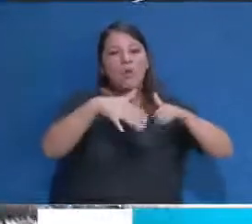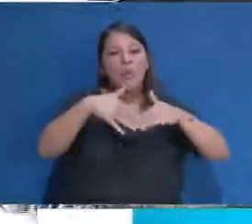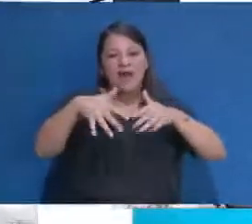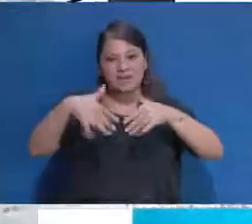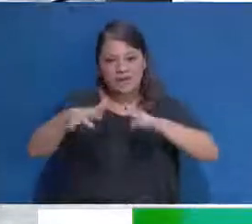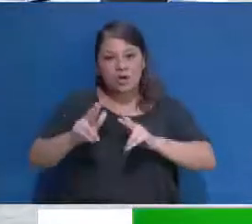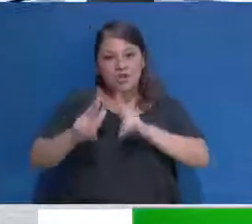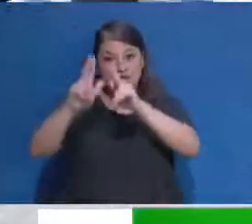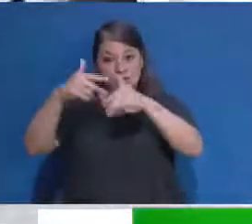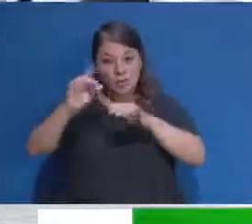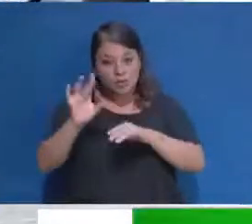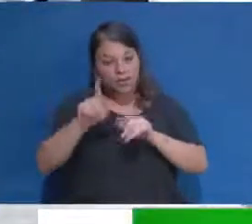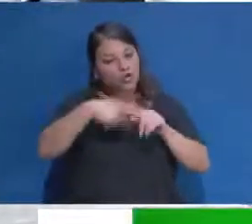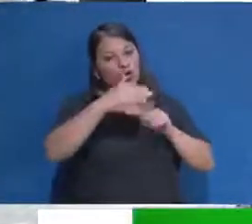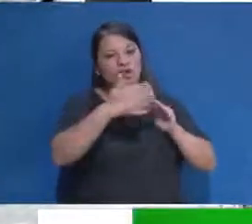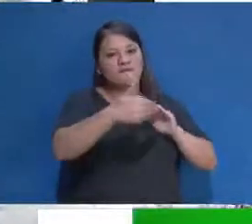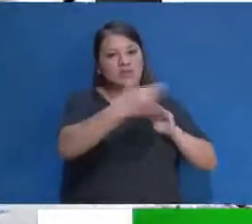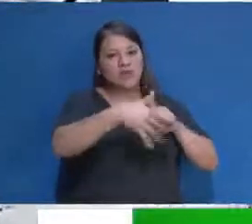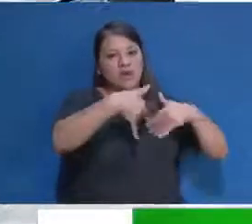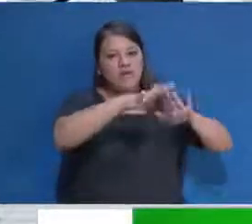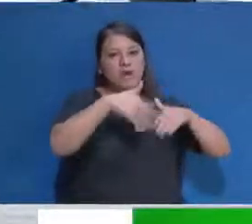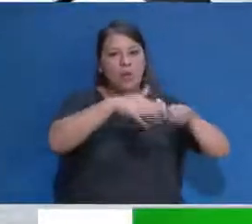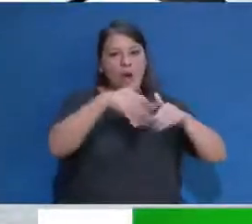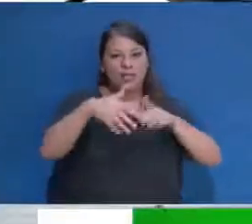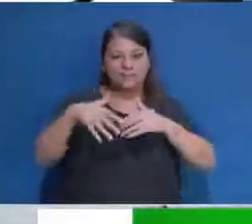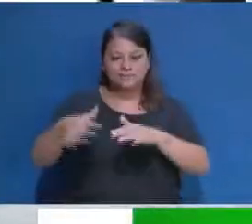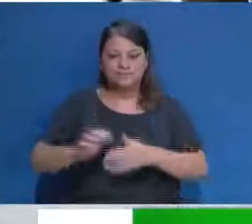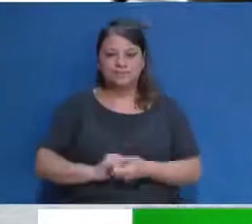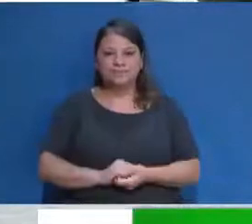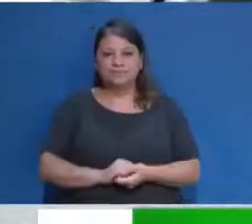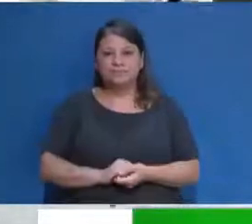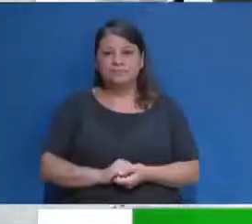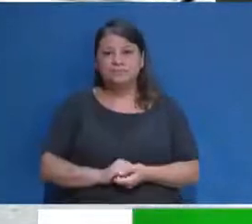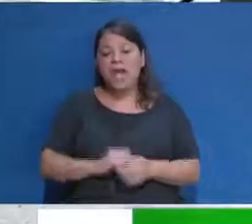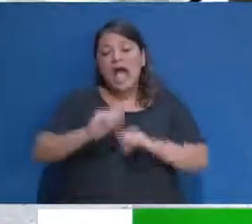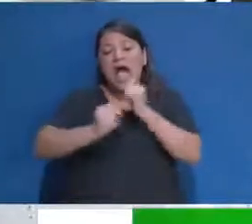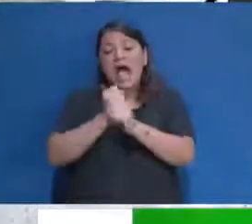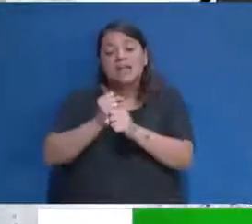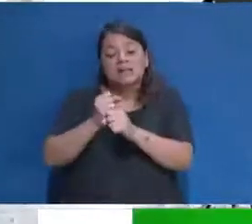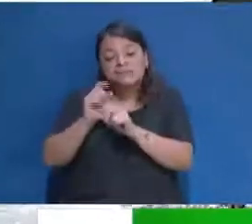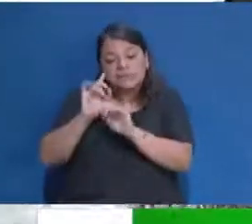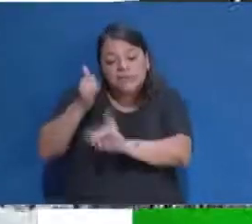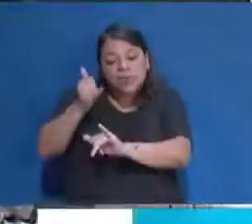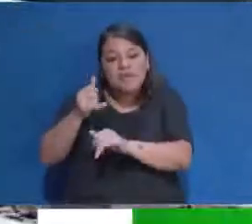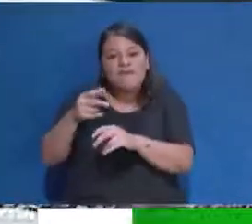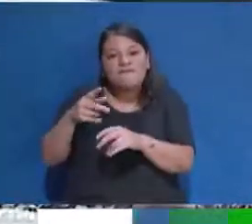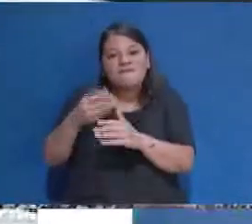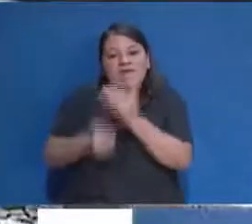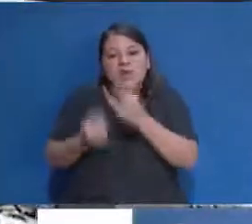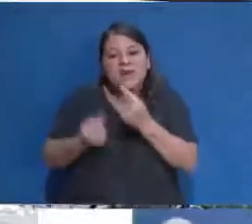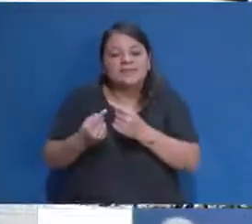los recortes quizás el gas de sus respectivos domicilios mientras determinan cuál es la falla más que todo el suministro eléctrico